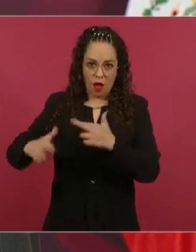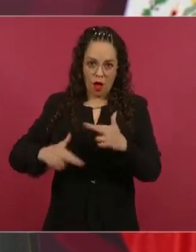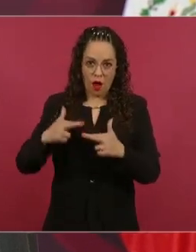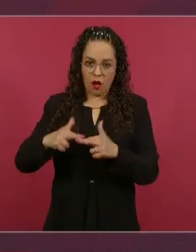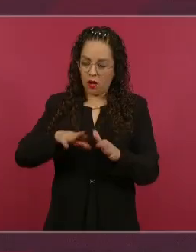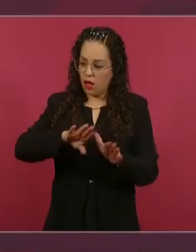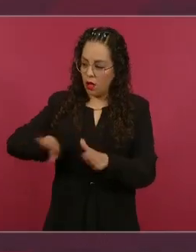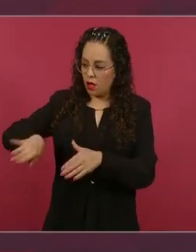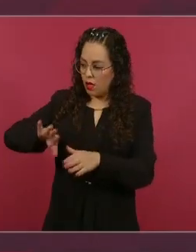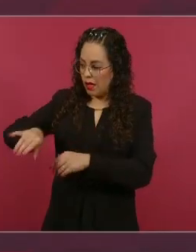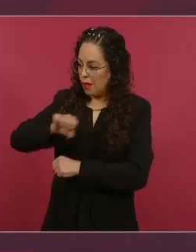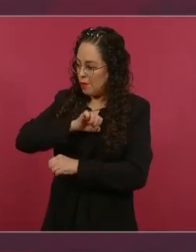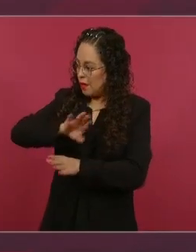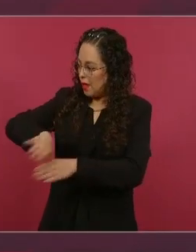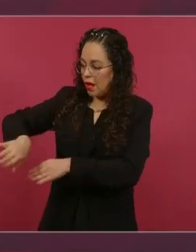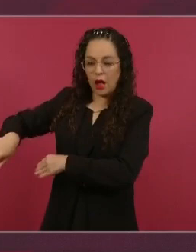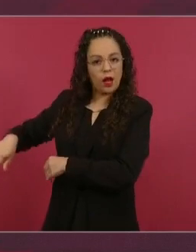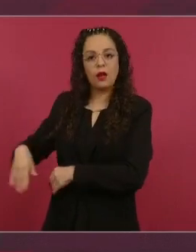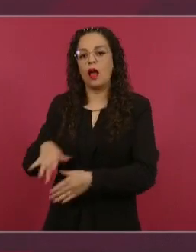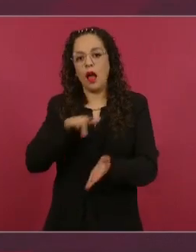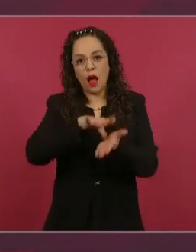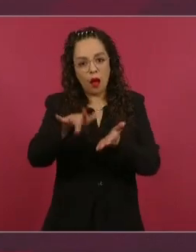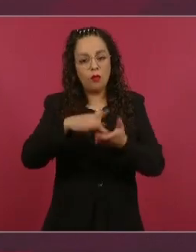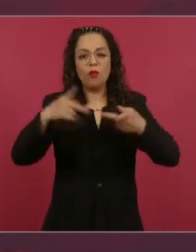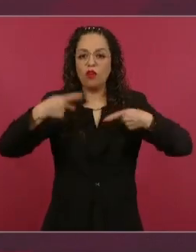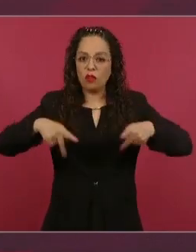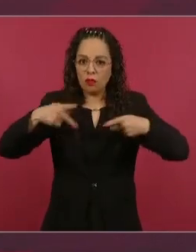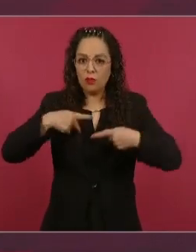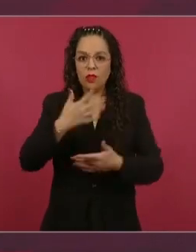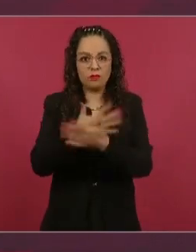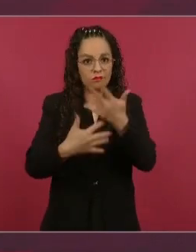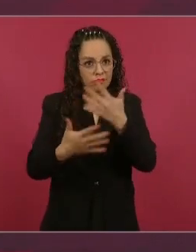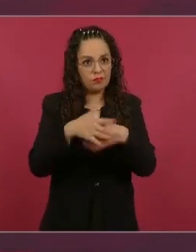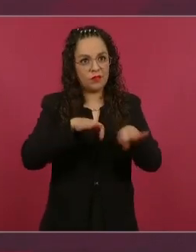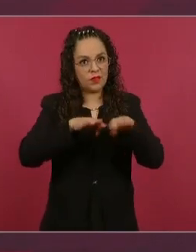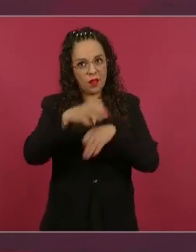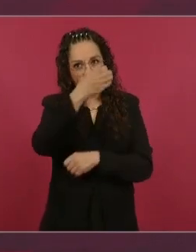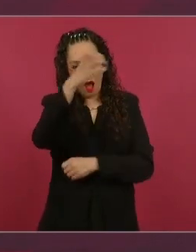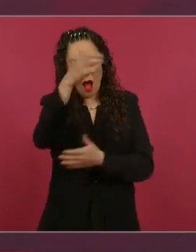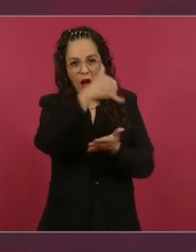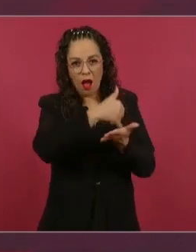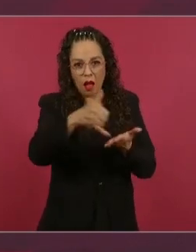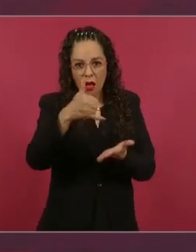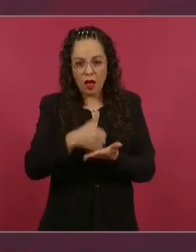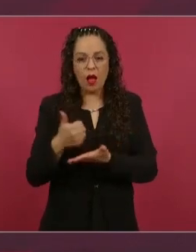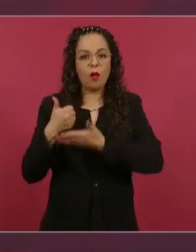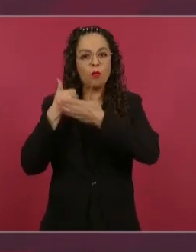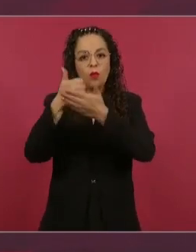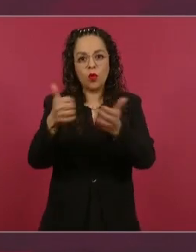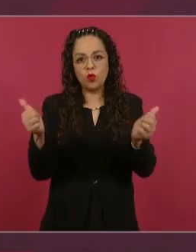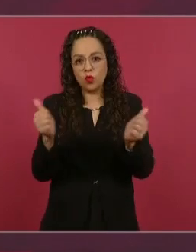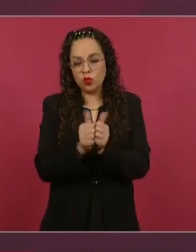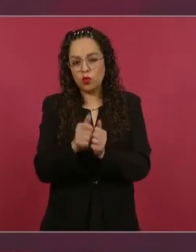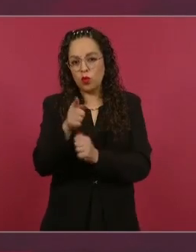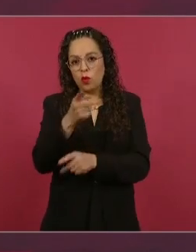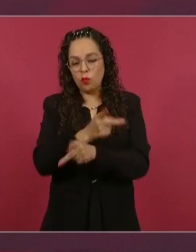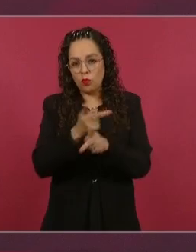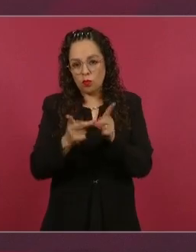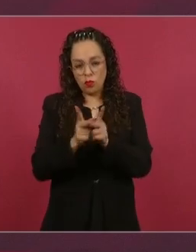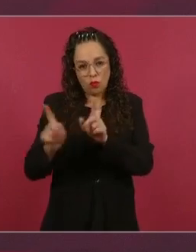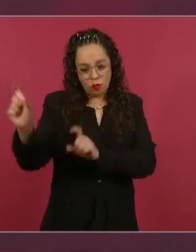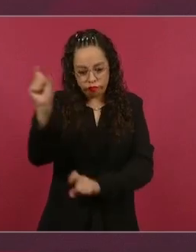estamos apoyando a los productores, se les están entregando los fertilizantes de